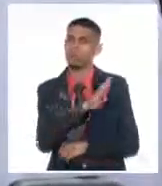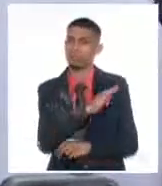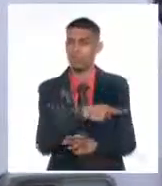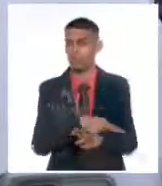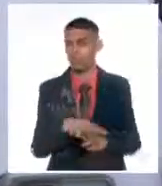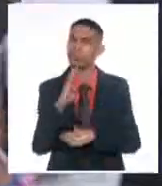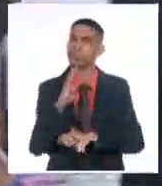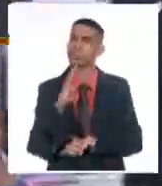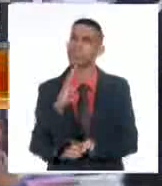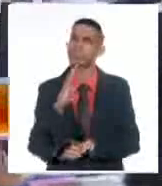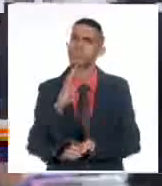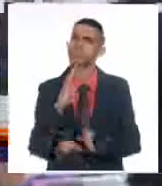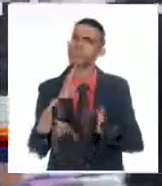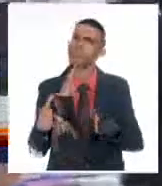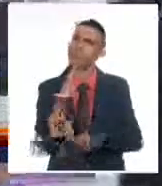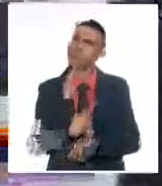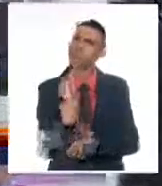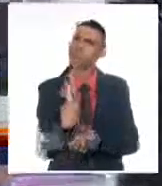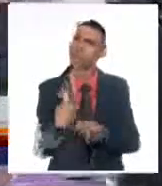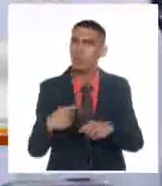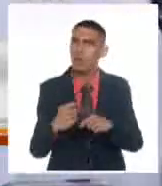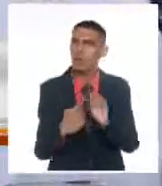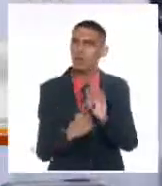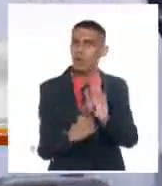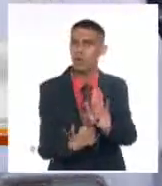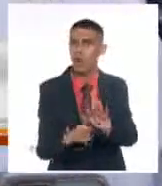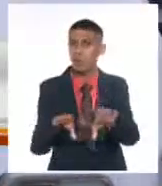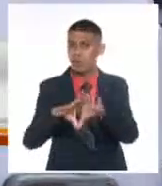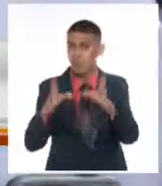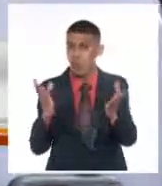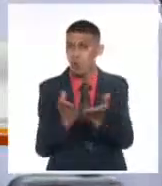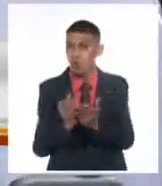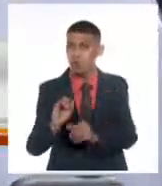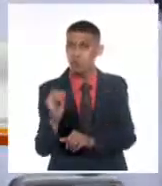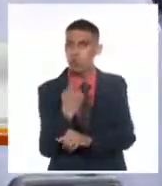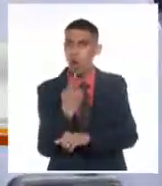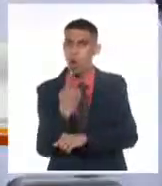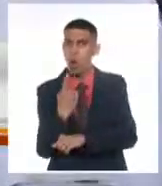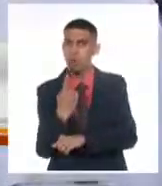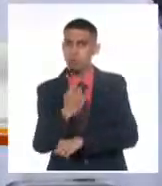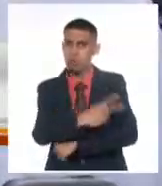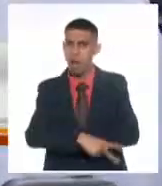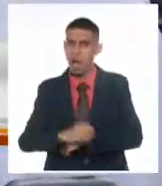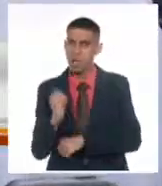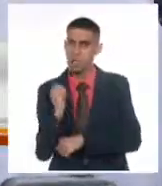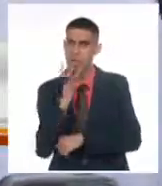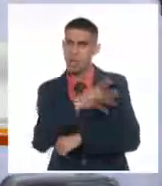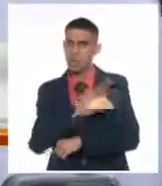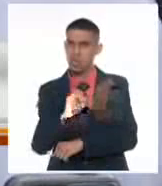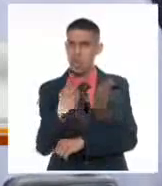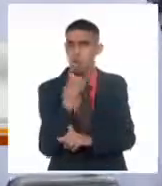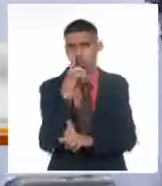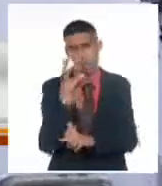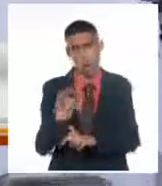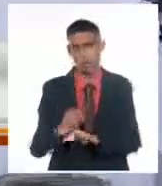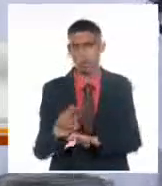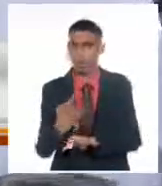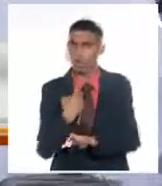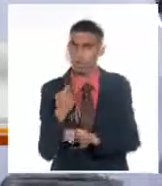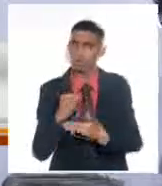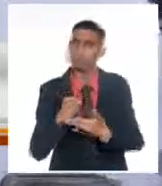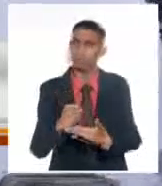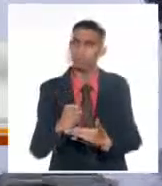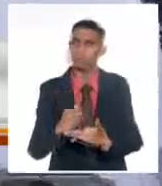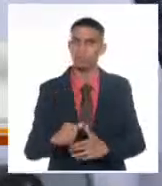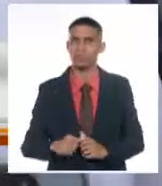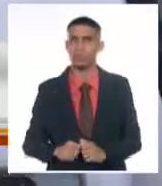al mundo entero que Palestina no está solo, que Gaza no está sola, que no se va a silenciar más los crímenes y los atropellos del régimen Netanyahu,